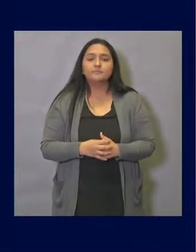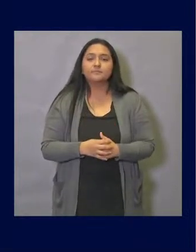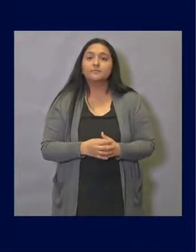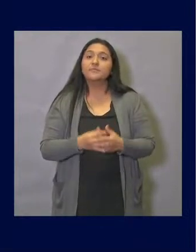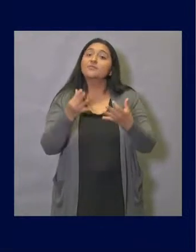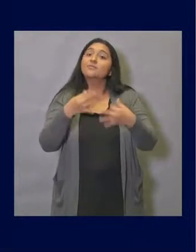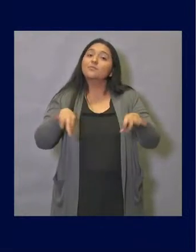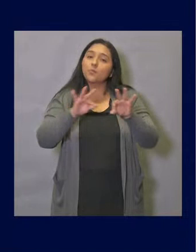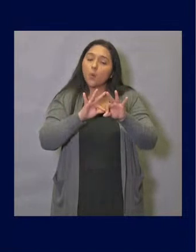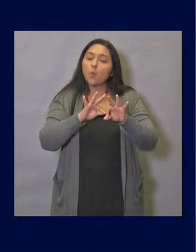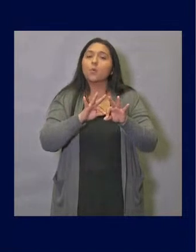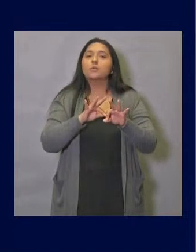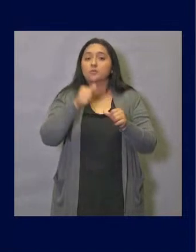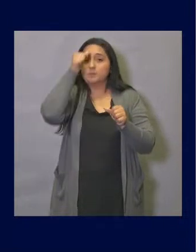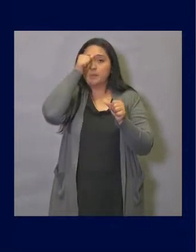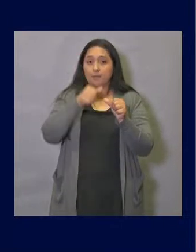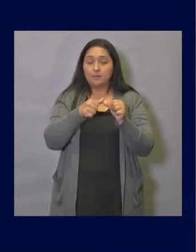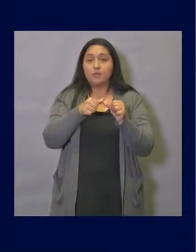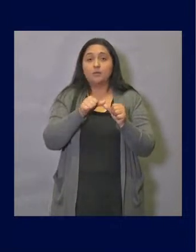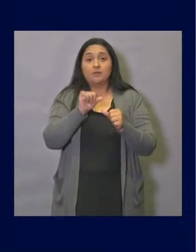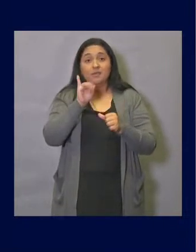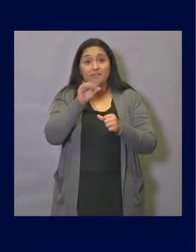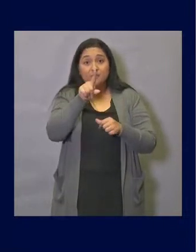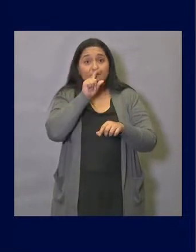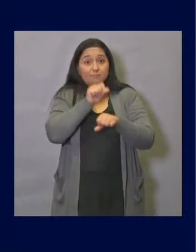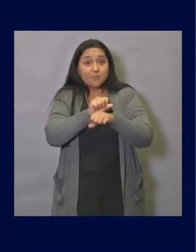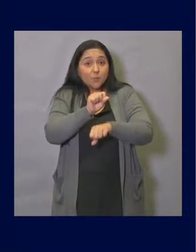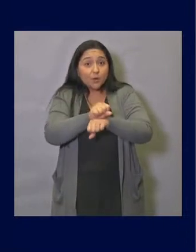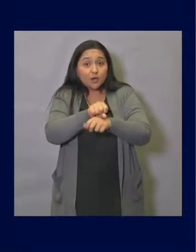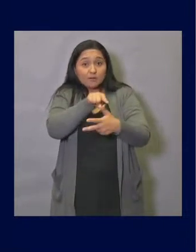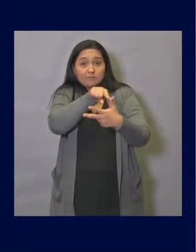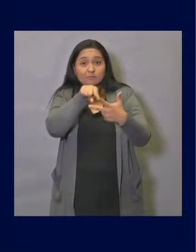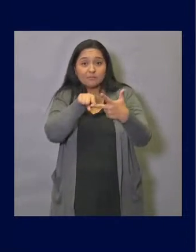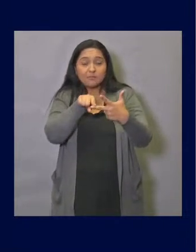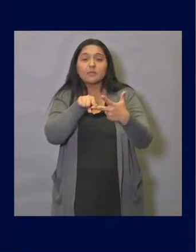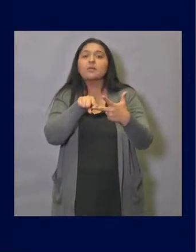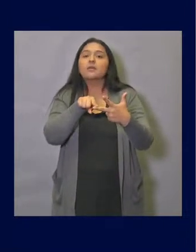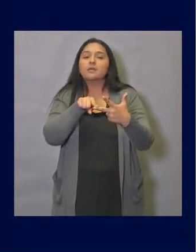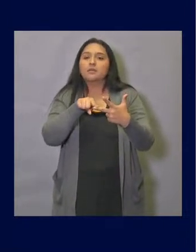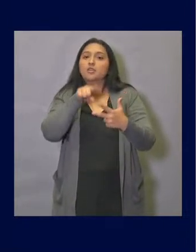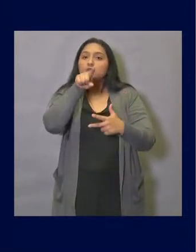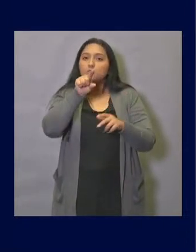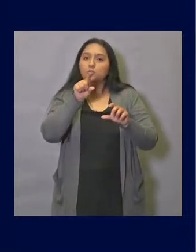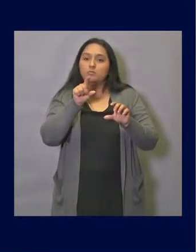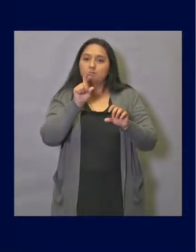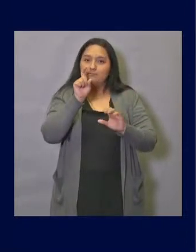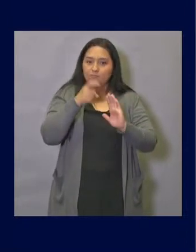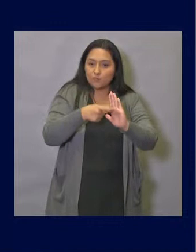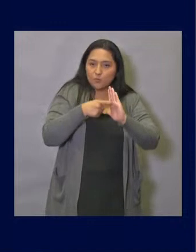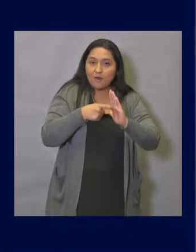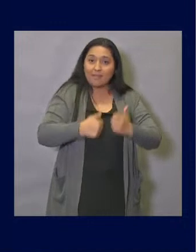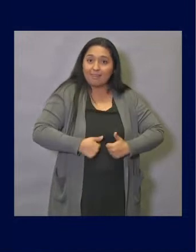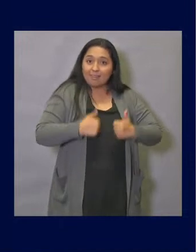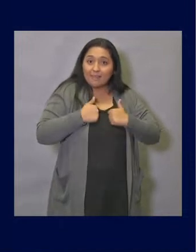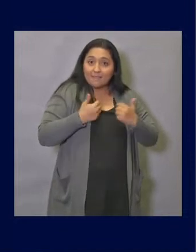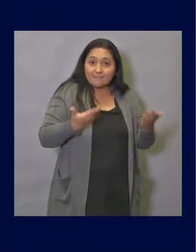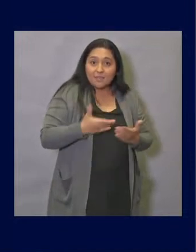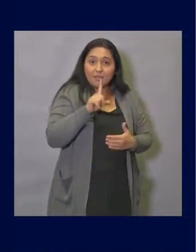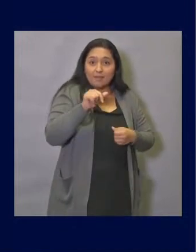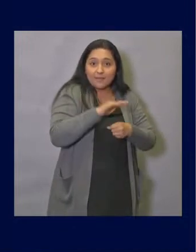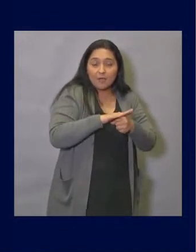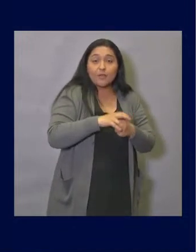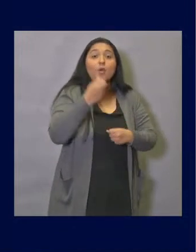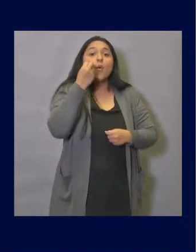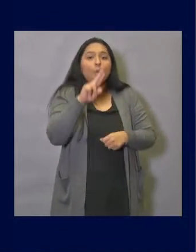en cuenta, si trabaja en uno de estos sectores, puede vivir o trabajar aquí en el condado de Los Ángeles para ser elegible para